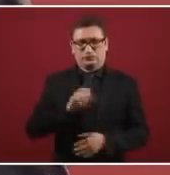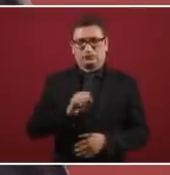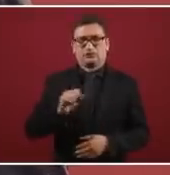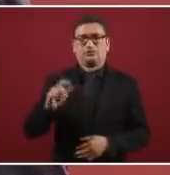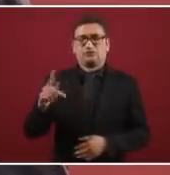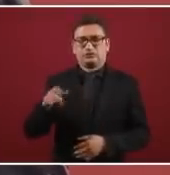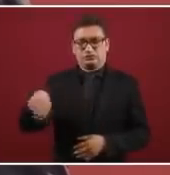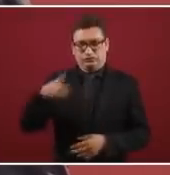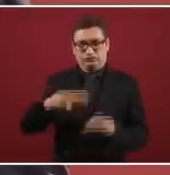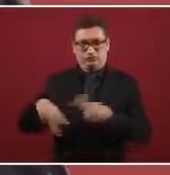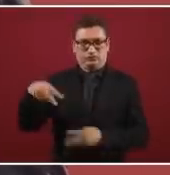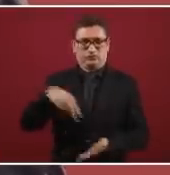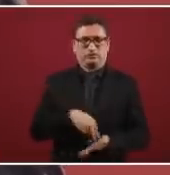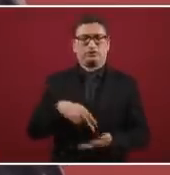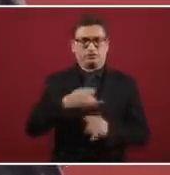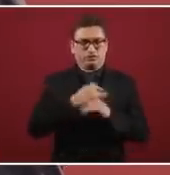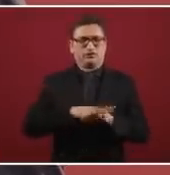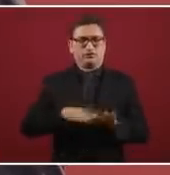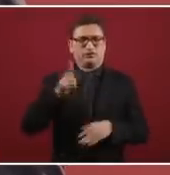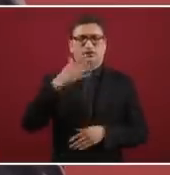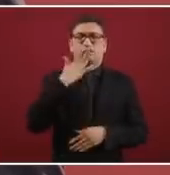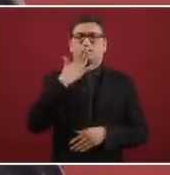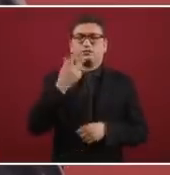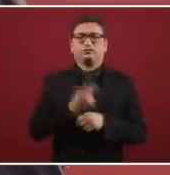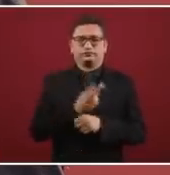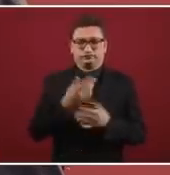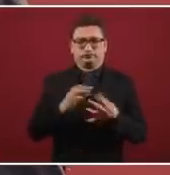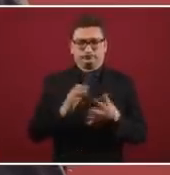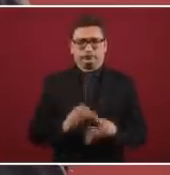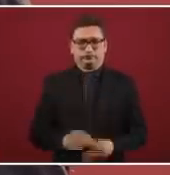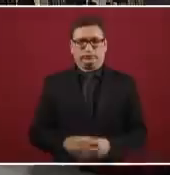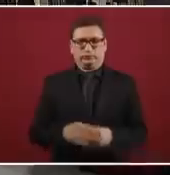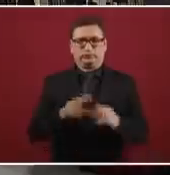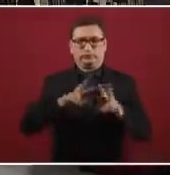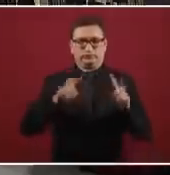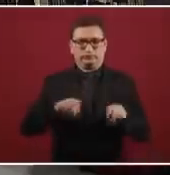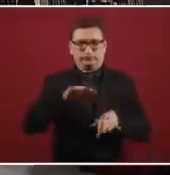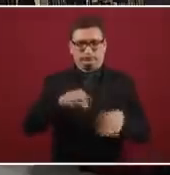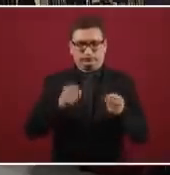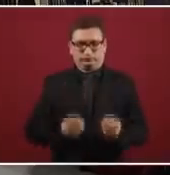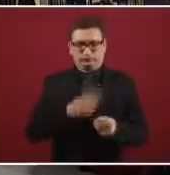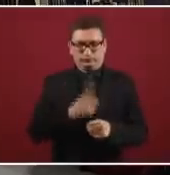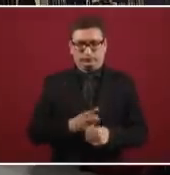que informe sobre la situación en Sonora de seguridad.